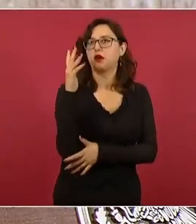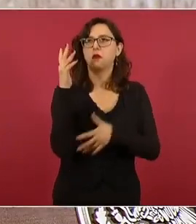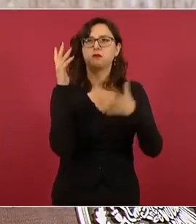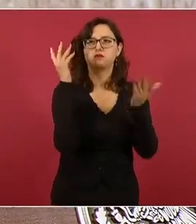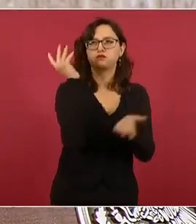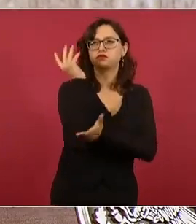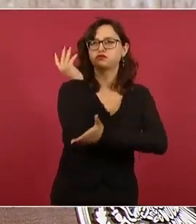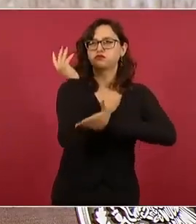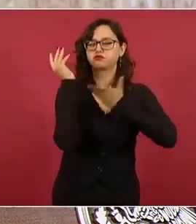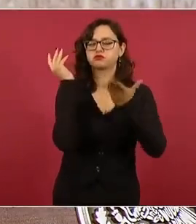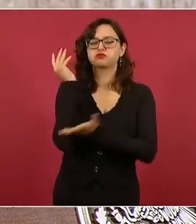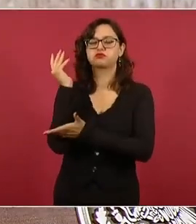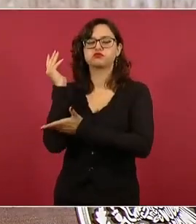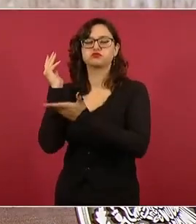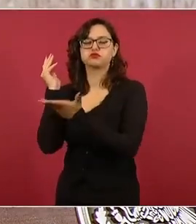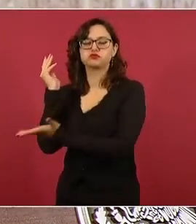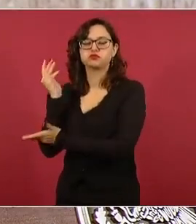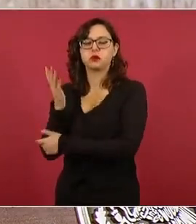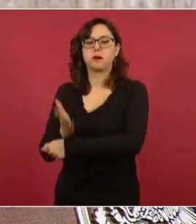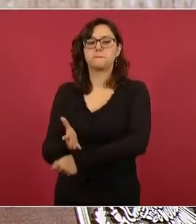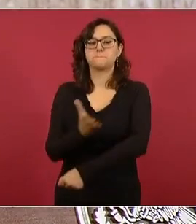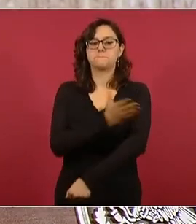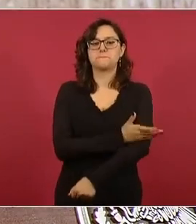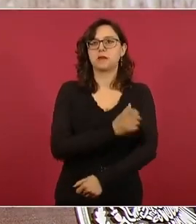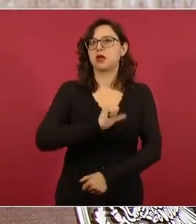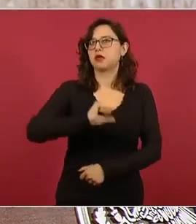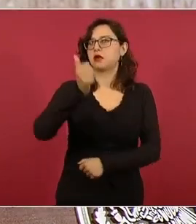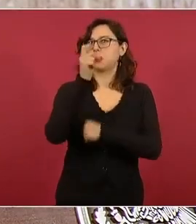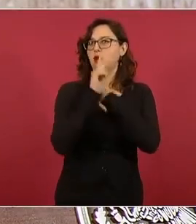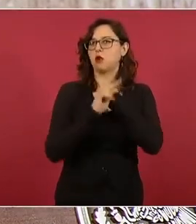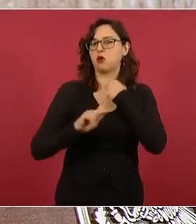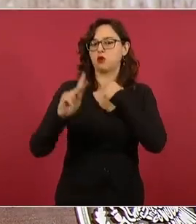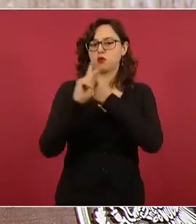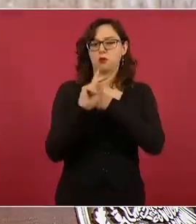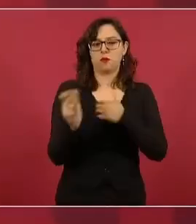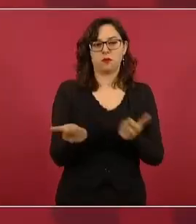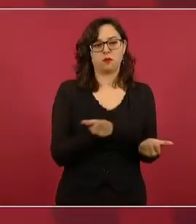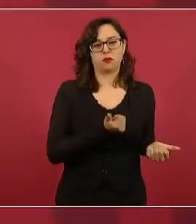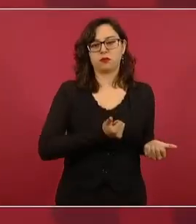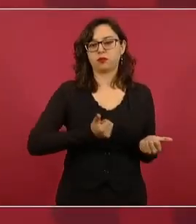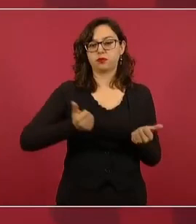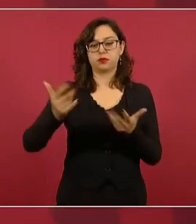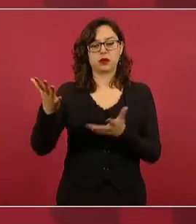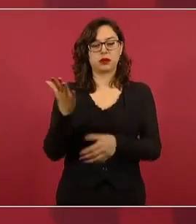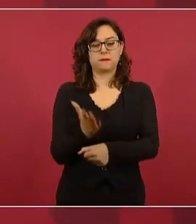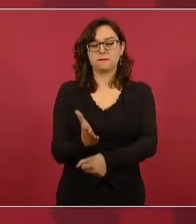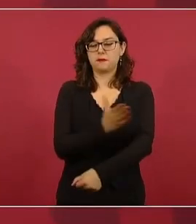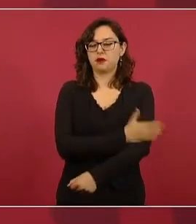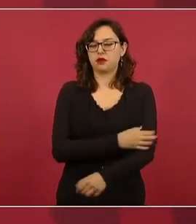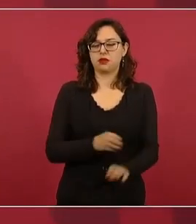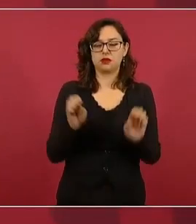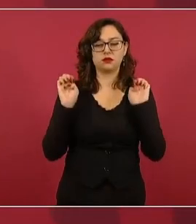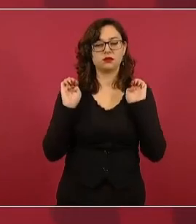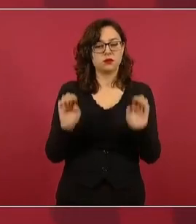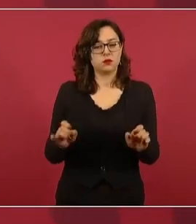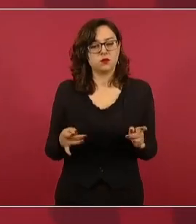¿sí? La tala de las caobas, que es la reina de las maderas,